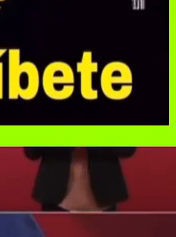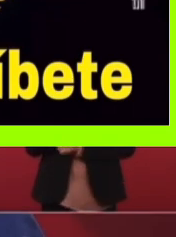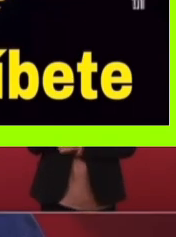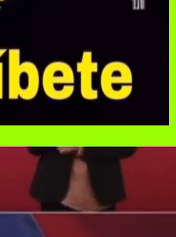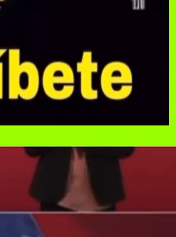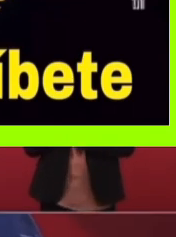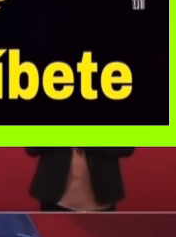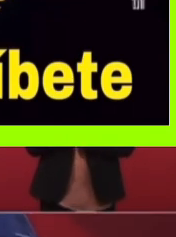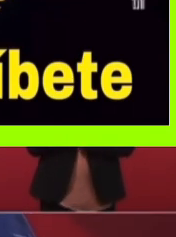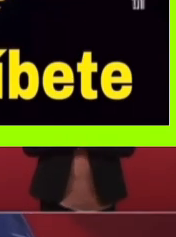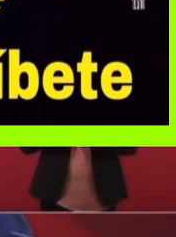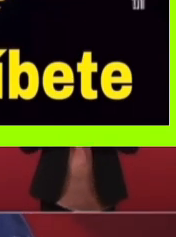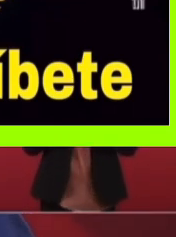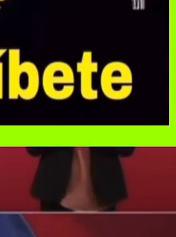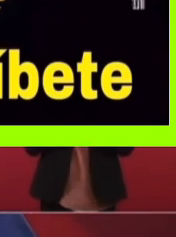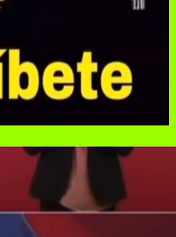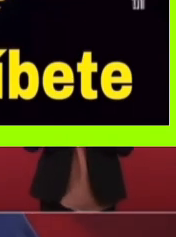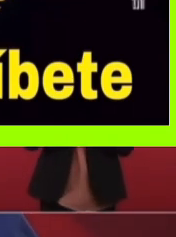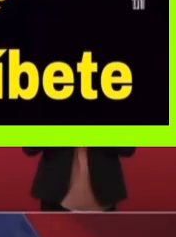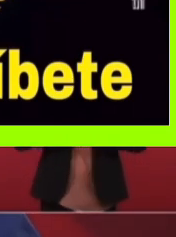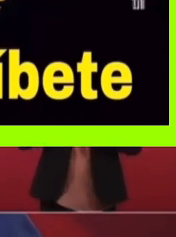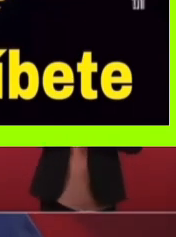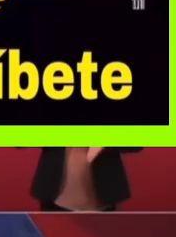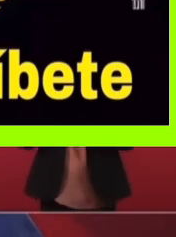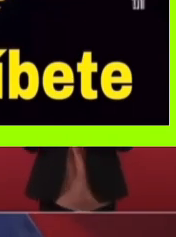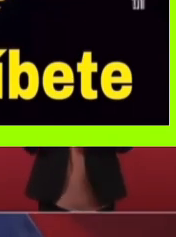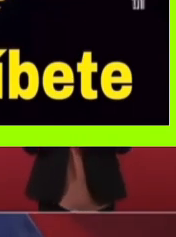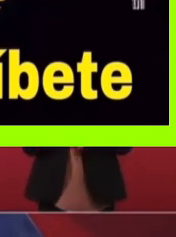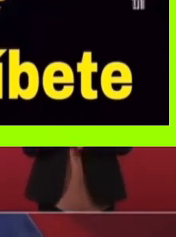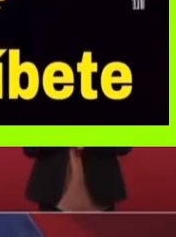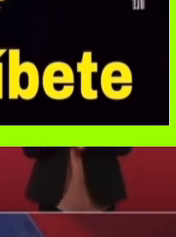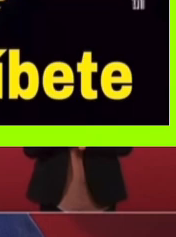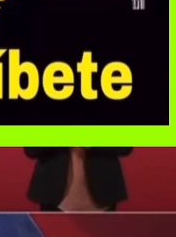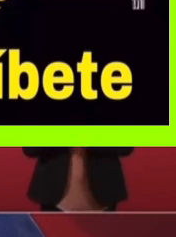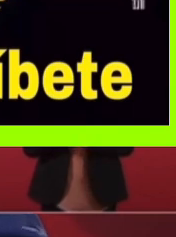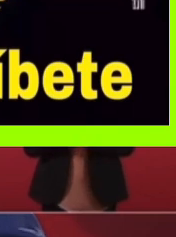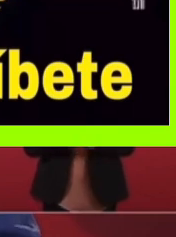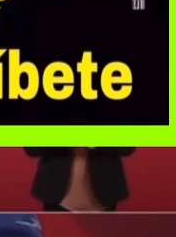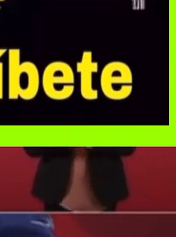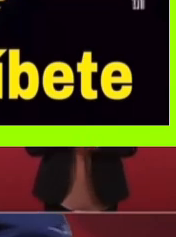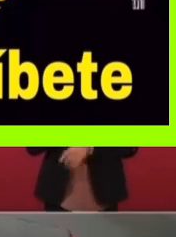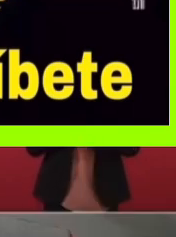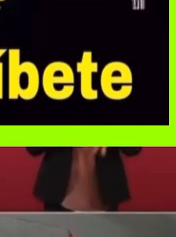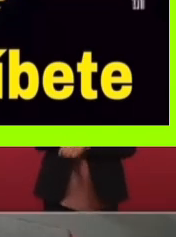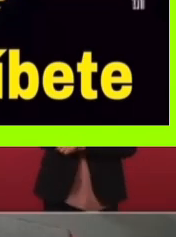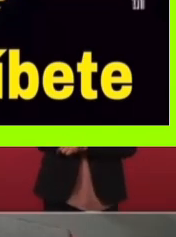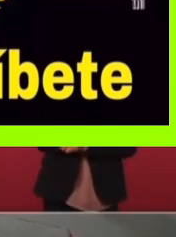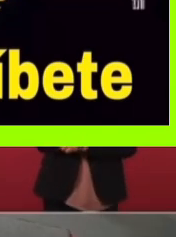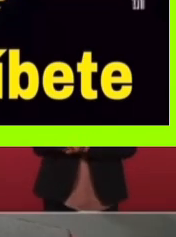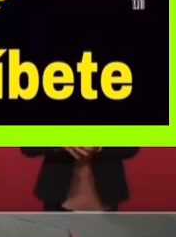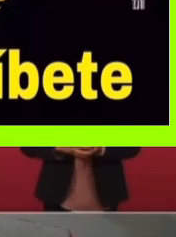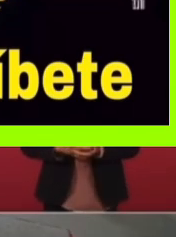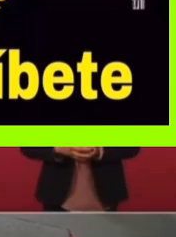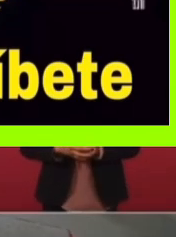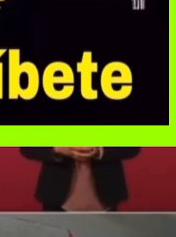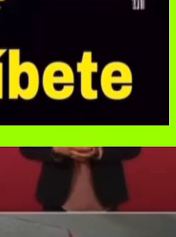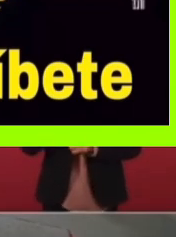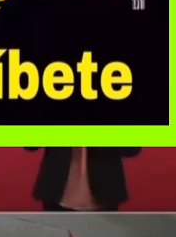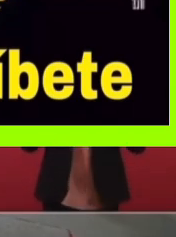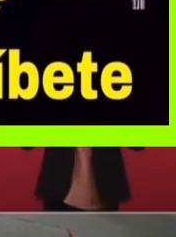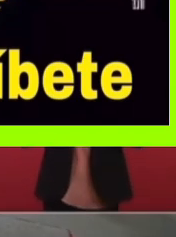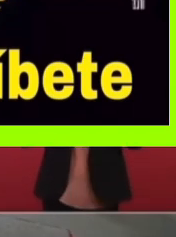lo ataca para que sus encandilados vayan tras Loret está enojado por todos los bienes que tiene